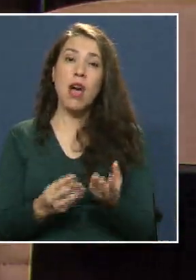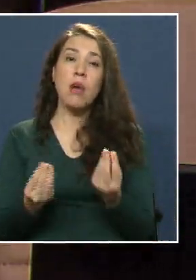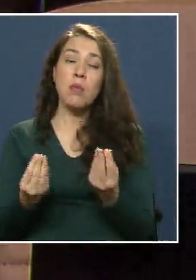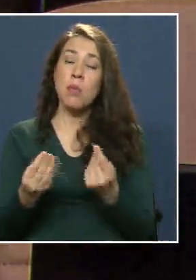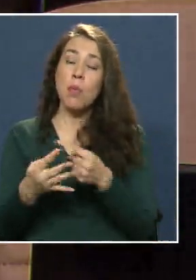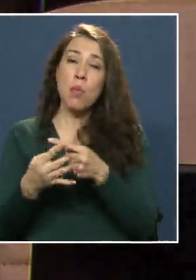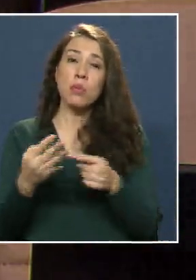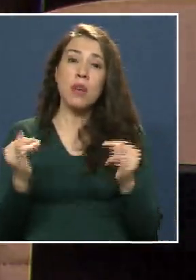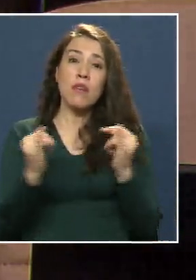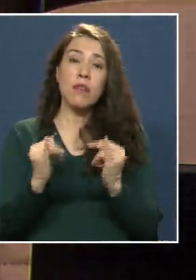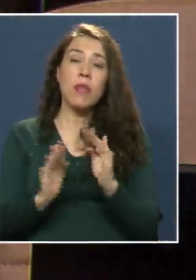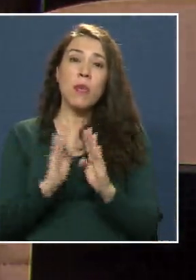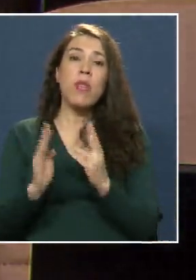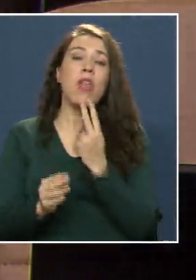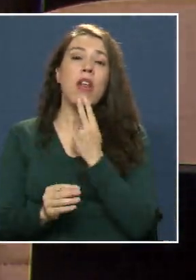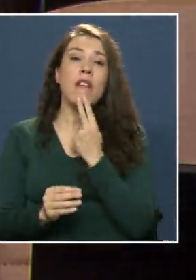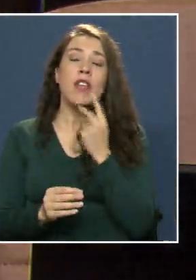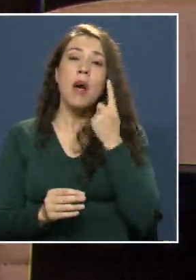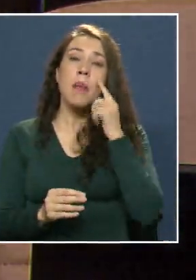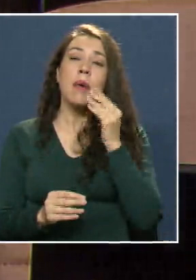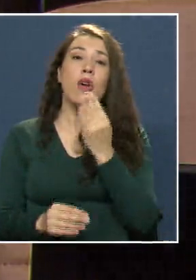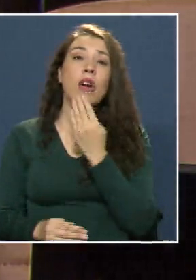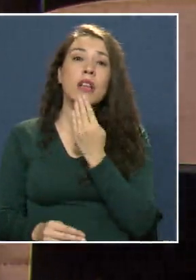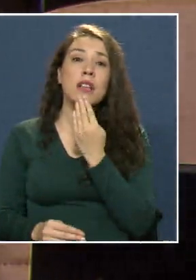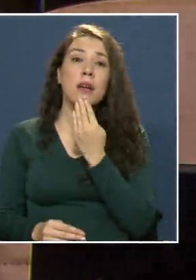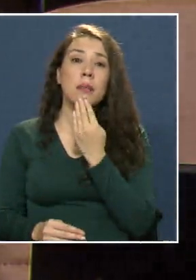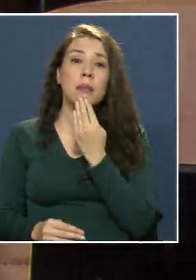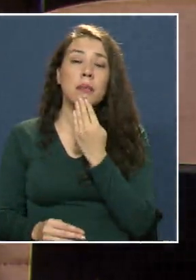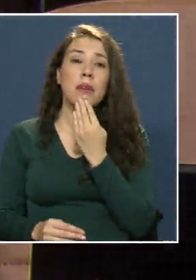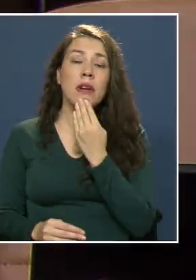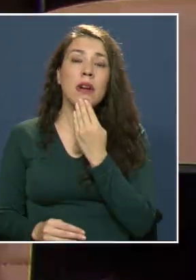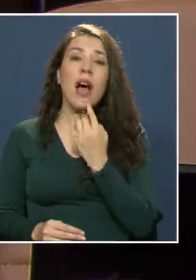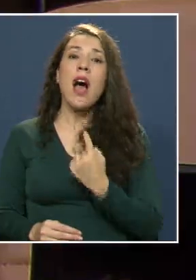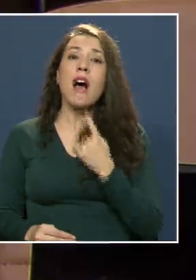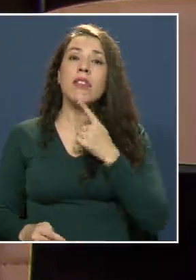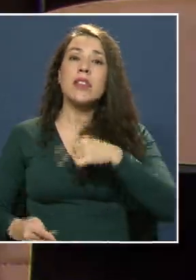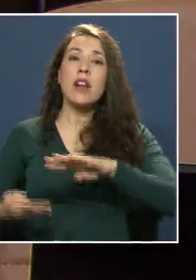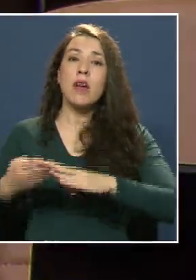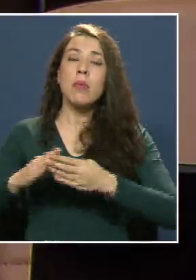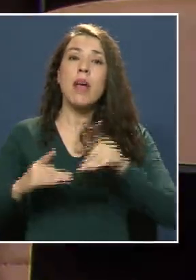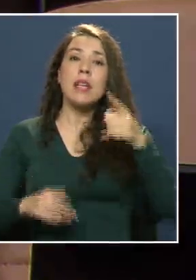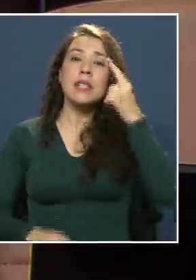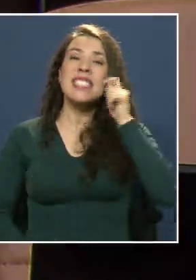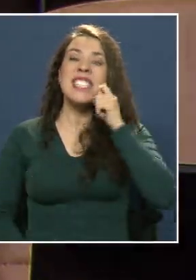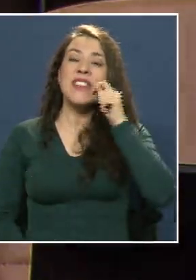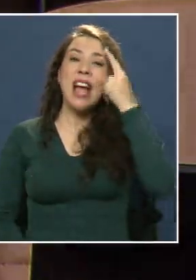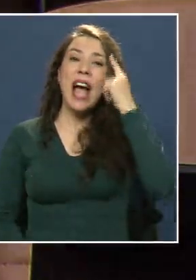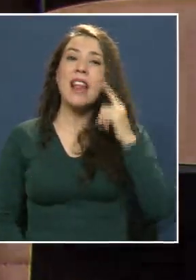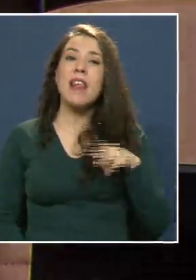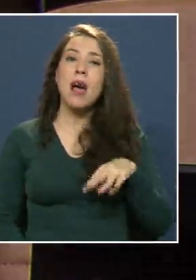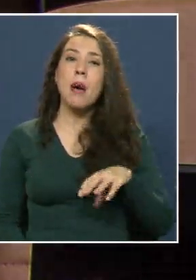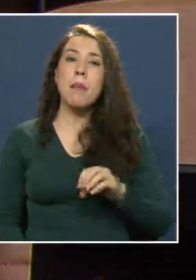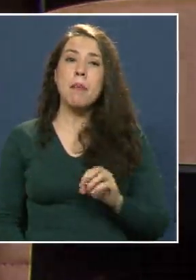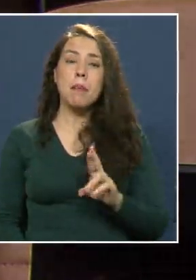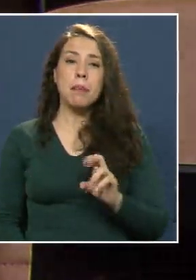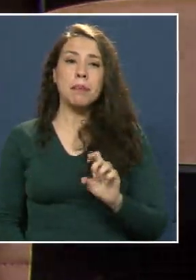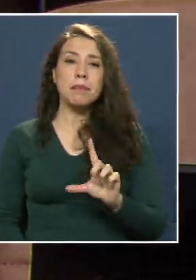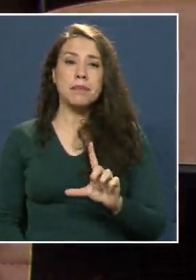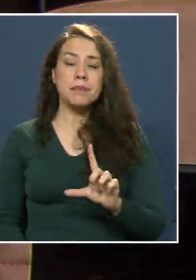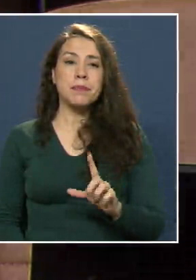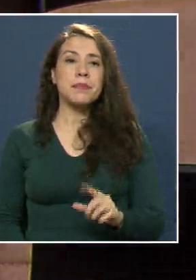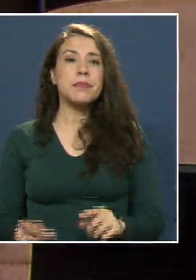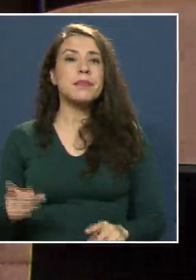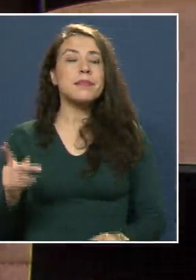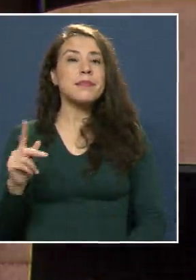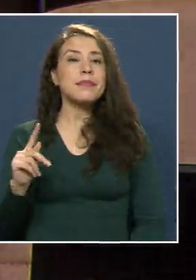cuidado de la vida, pero que alcanza también a las comunidades, y ahí hay una herida moral. It takes a village, nos decía